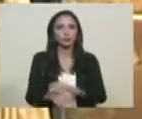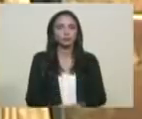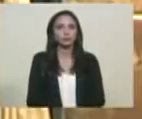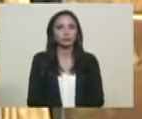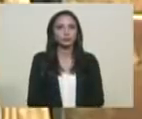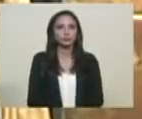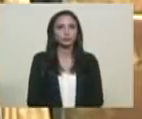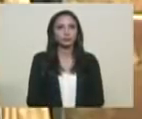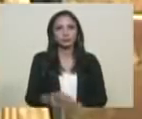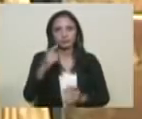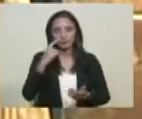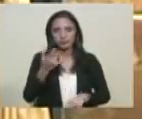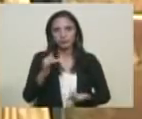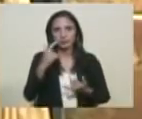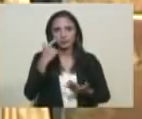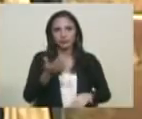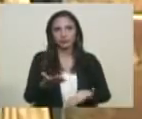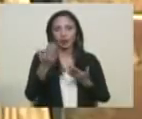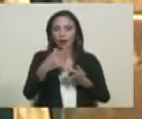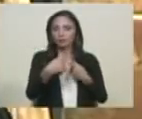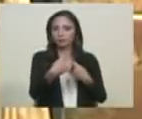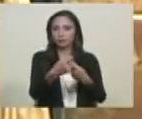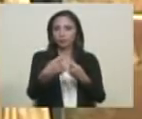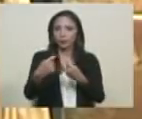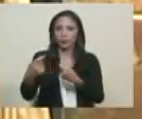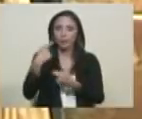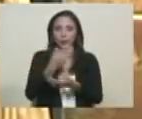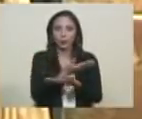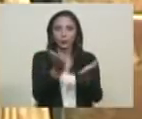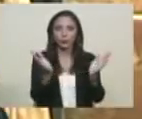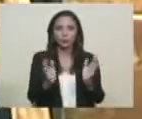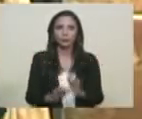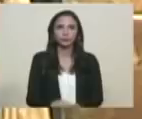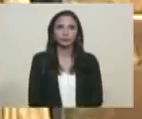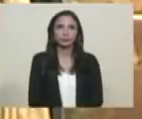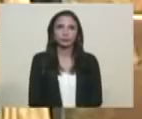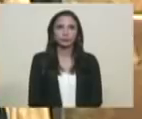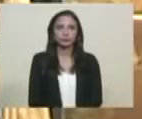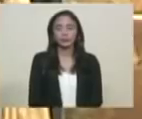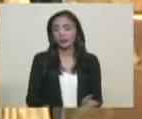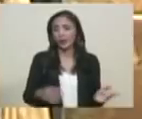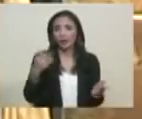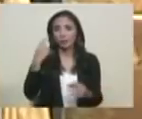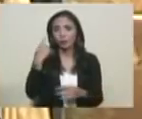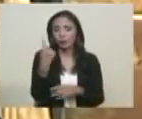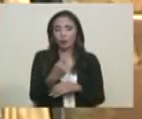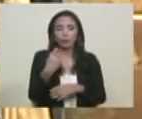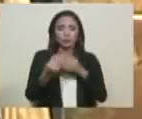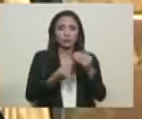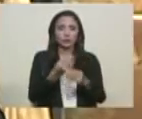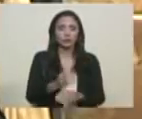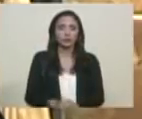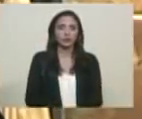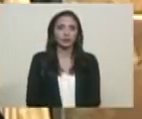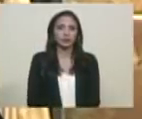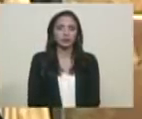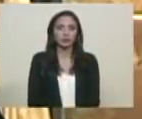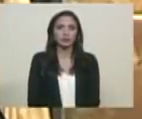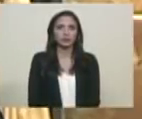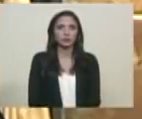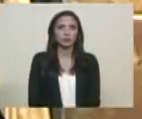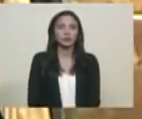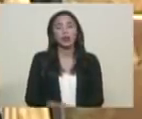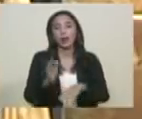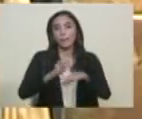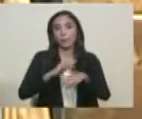va a circular, va a estar en sus manos, compatriotas. Tuvimos que hacer esto, porque también